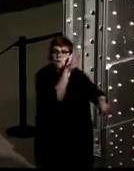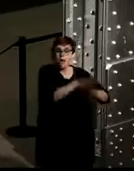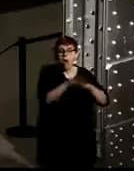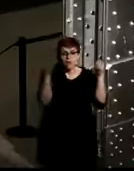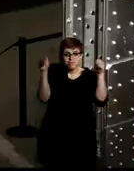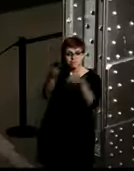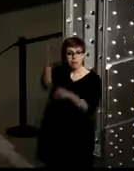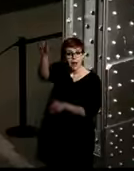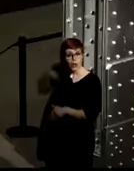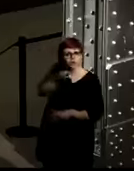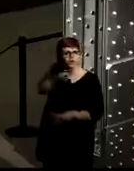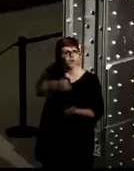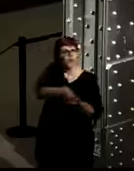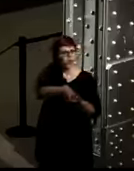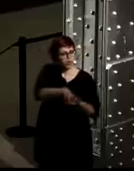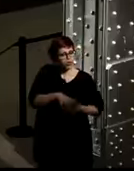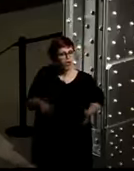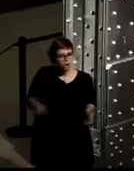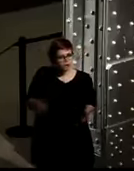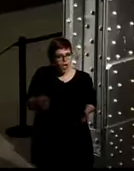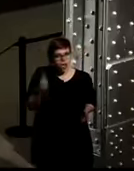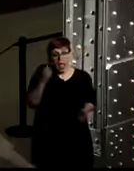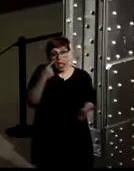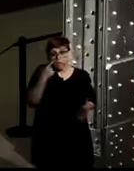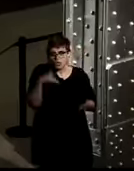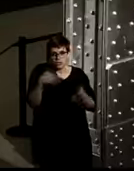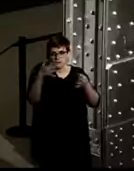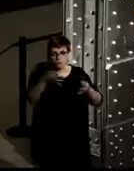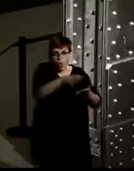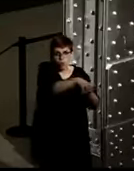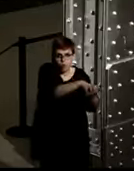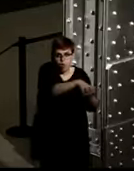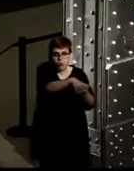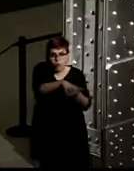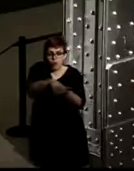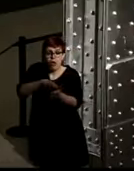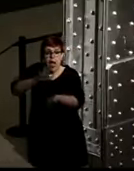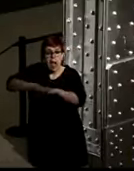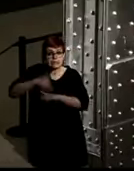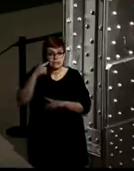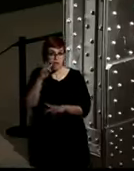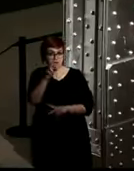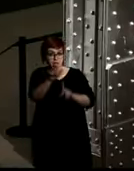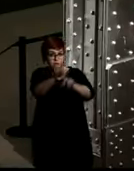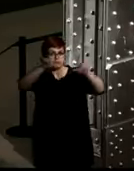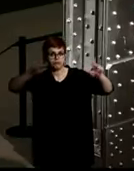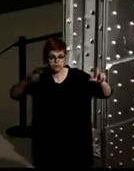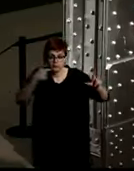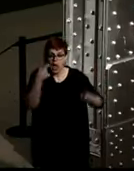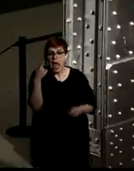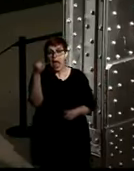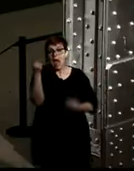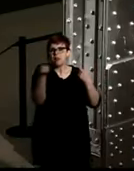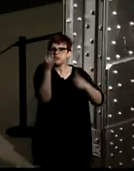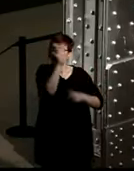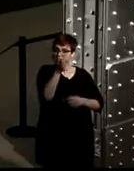dudas. También, porque es que se duda todo hasta que se ven las cosas. No se sabe, muchas veces crees que una cosa va a salir